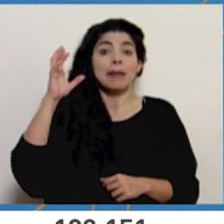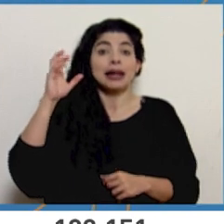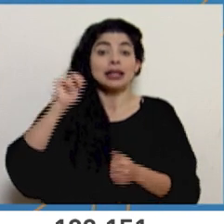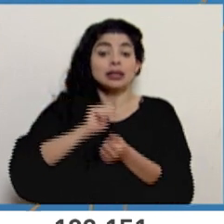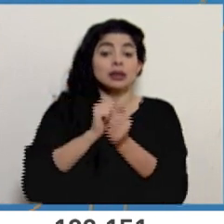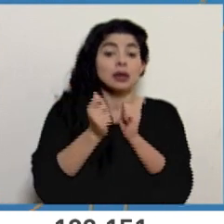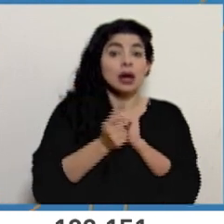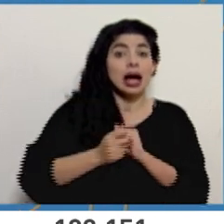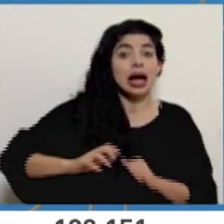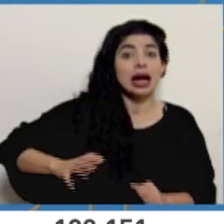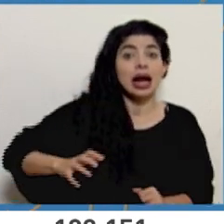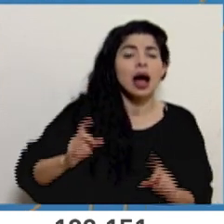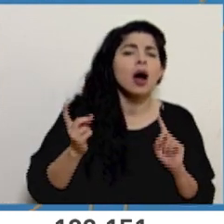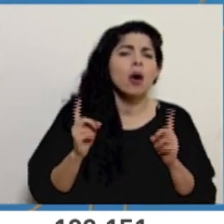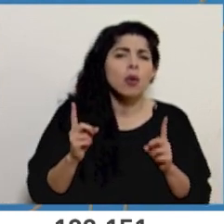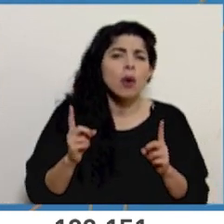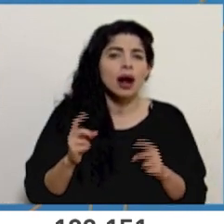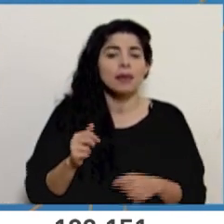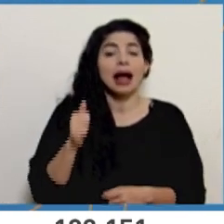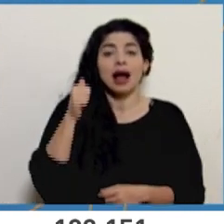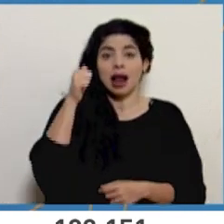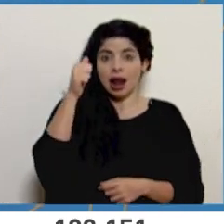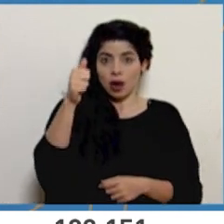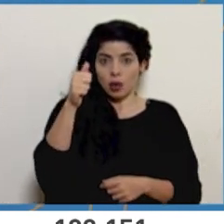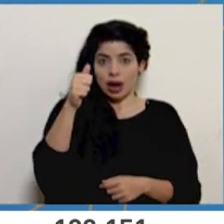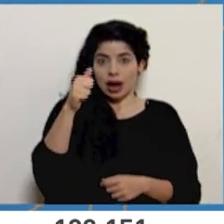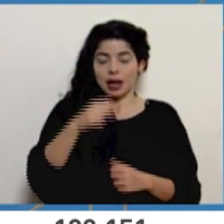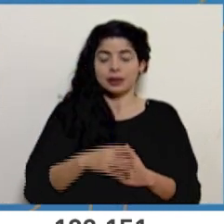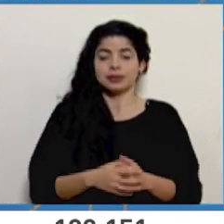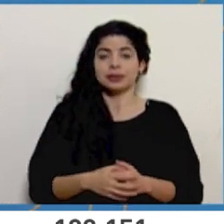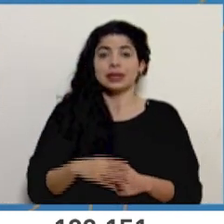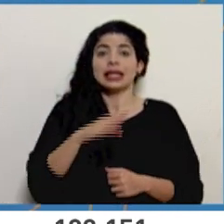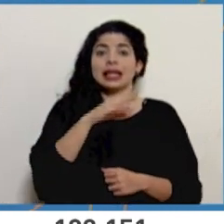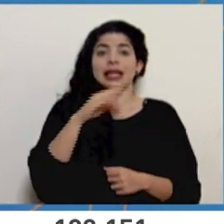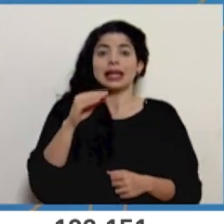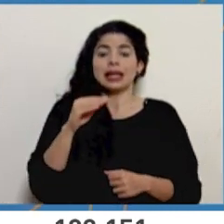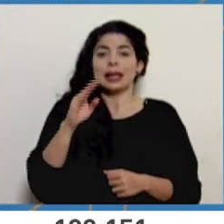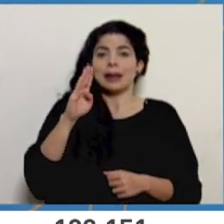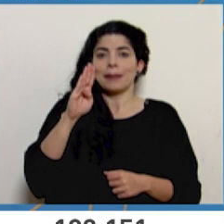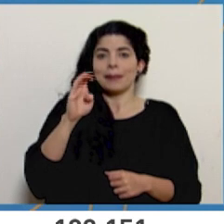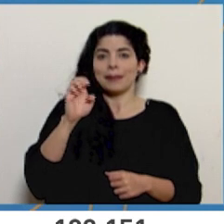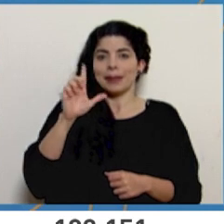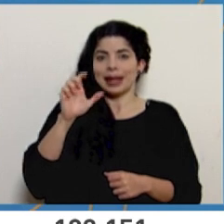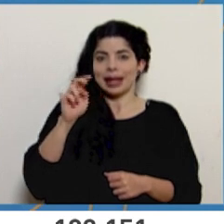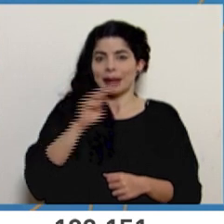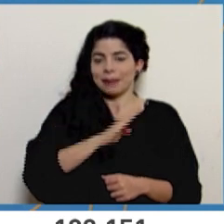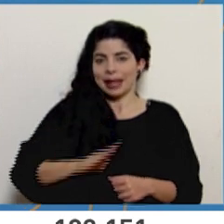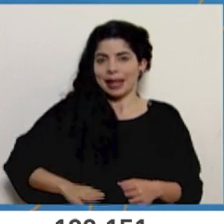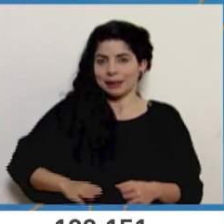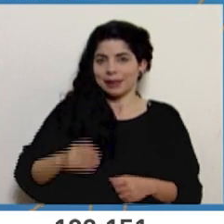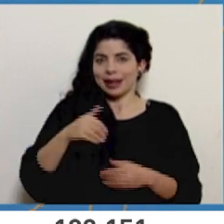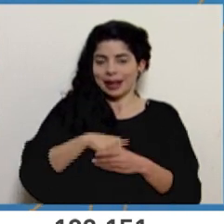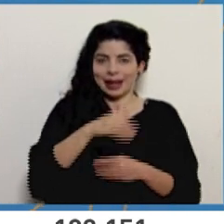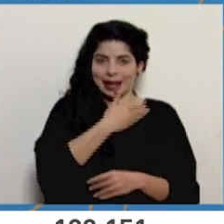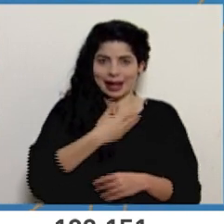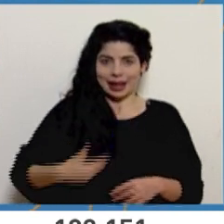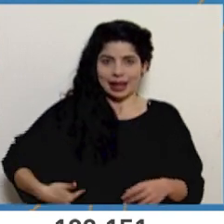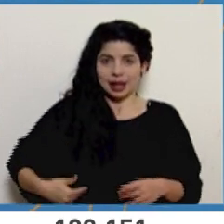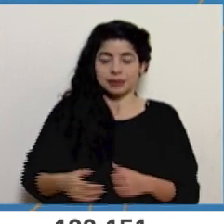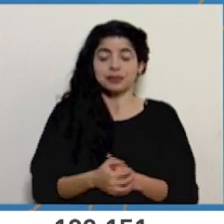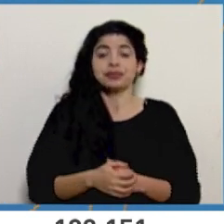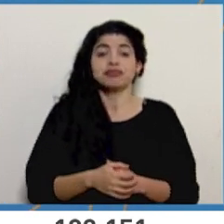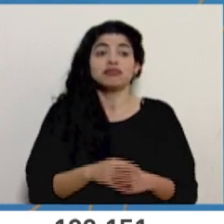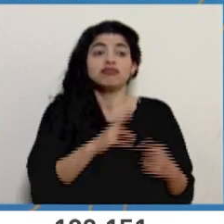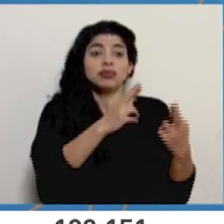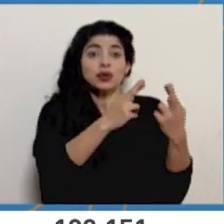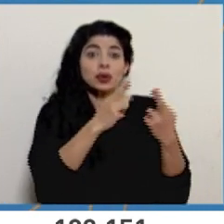alerta naranja el cantón de Alajuela y el cantón de Belén en Heredia, con lo que tendríamos resultados